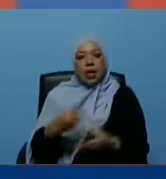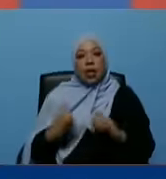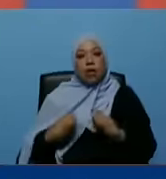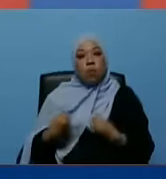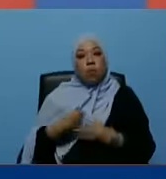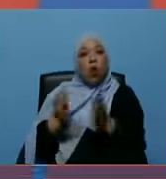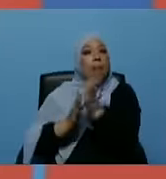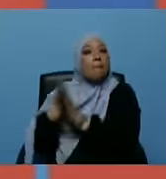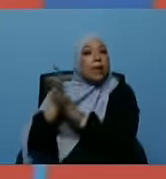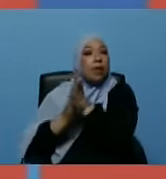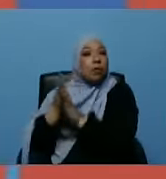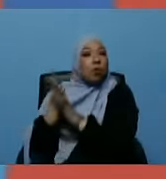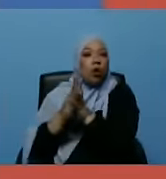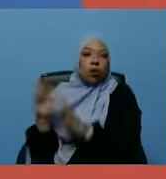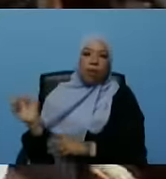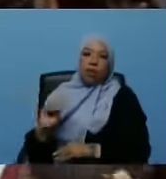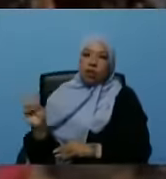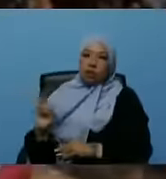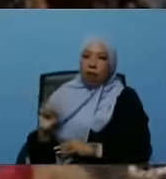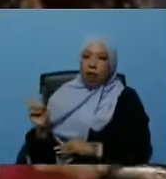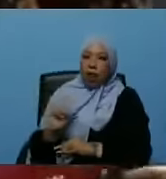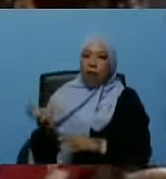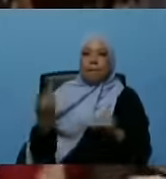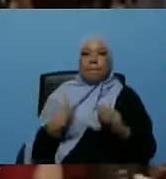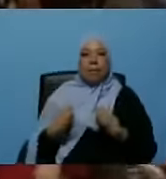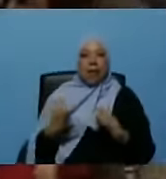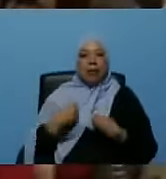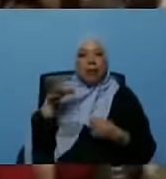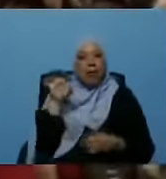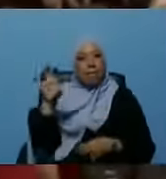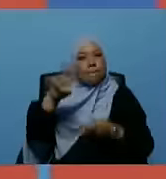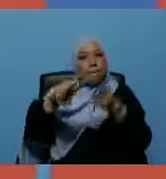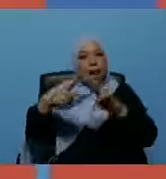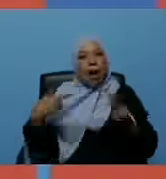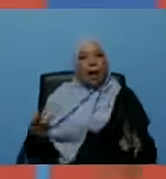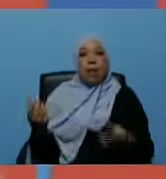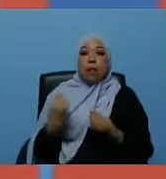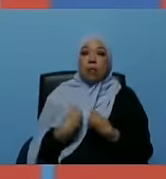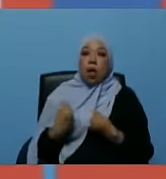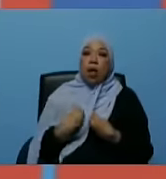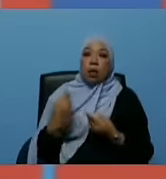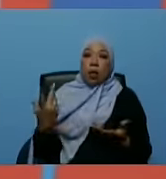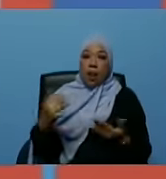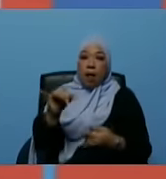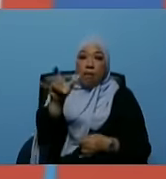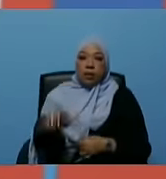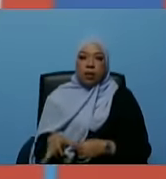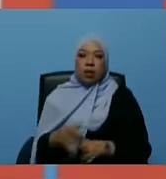los emprendedores de Venezuela! ¡Que viva la paz! ¡Que viva la vida!